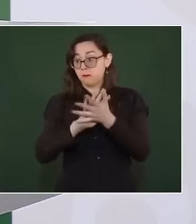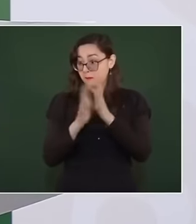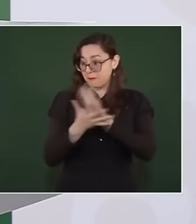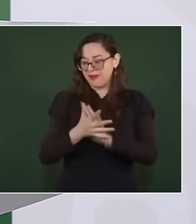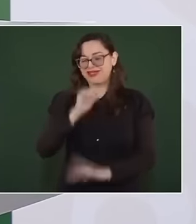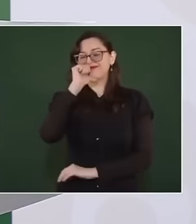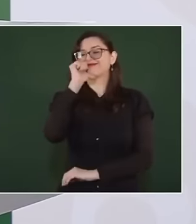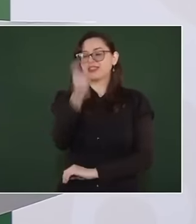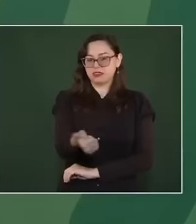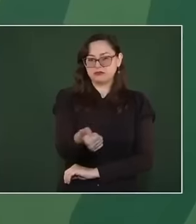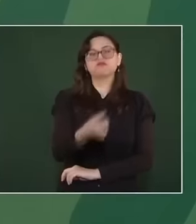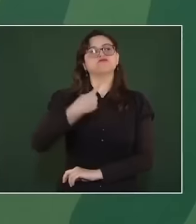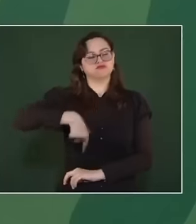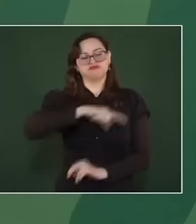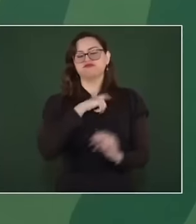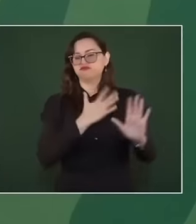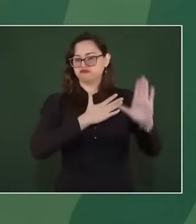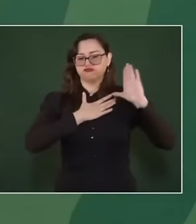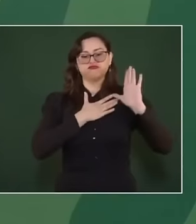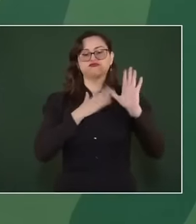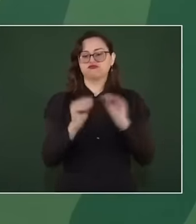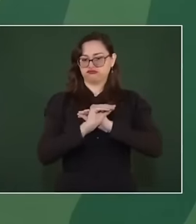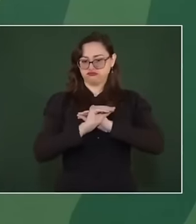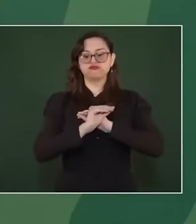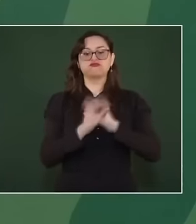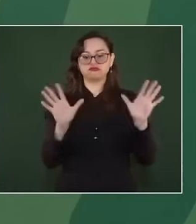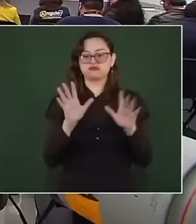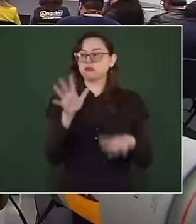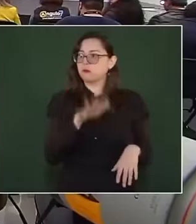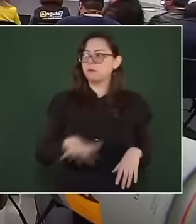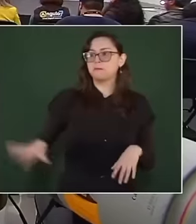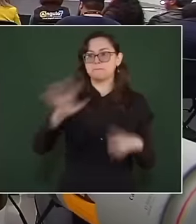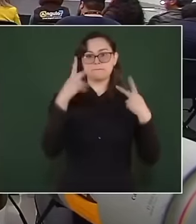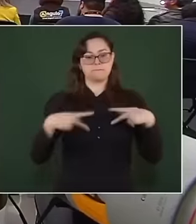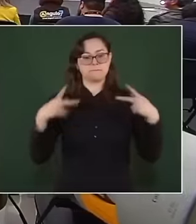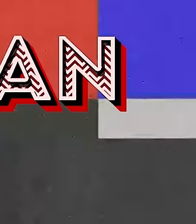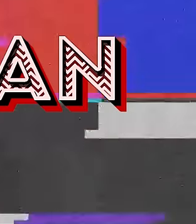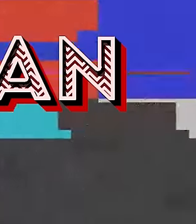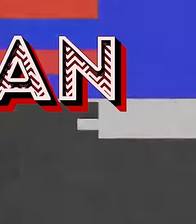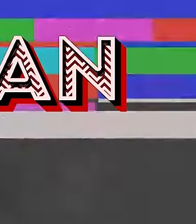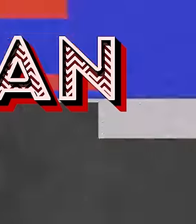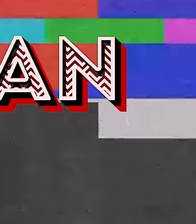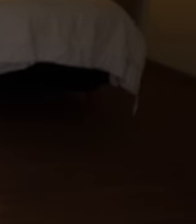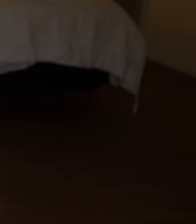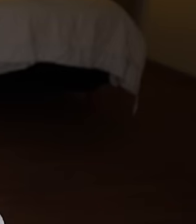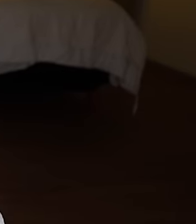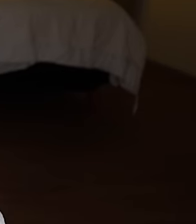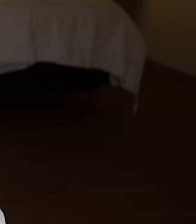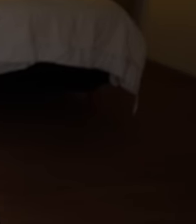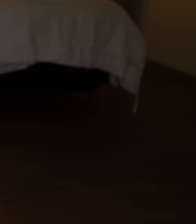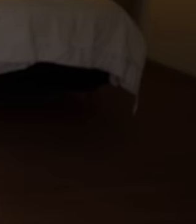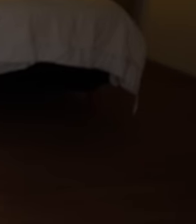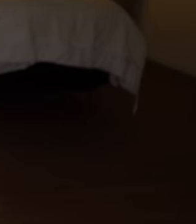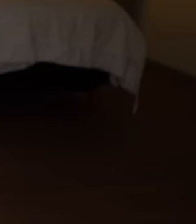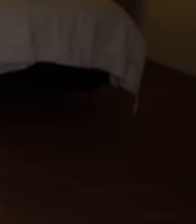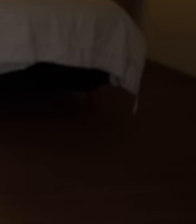nuestra Misión y compromiso El compromiso es con el pueblo de México Muchas gracias amigos